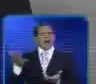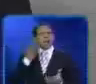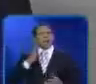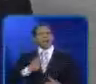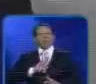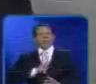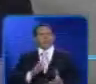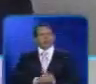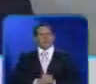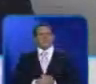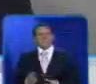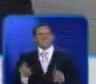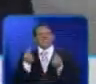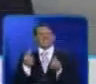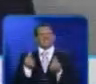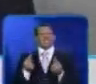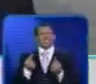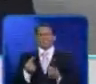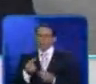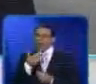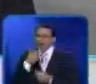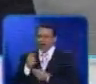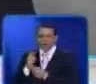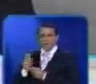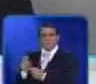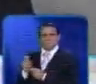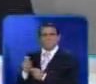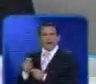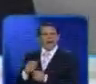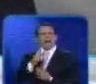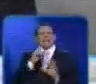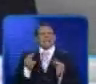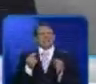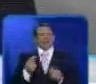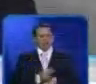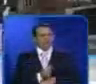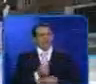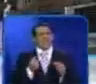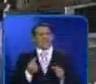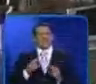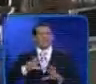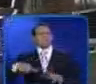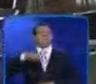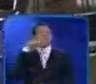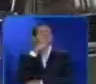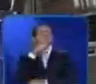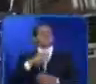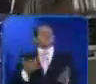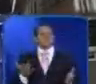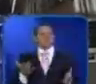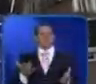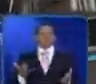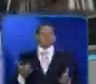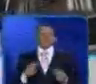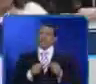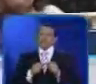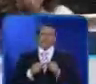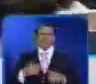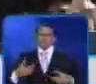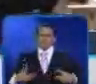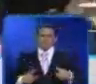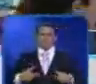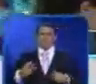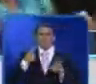especie. No ha habido ninguna conversación de ningún tipo en este sentido. La necesidad de seguir al lado de los venezolanos